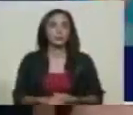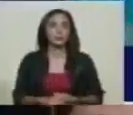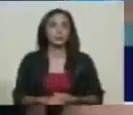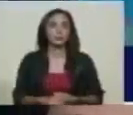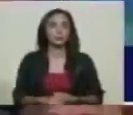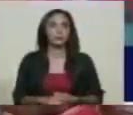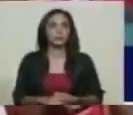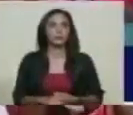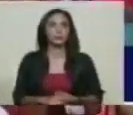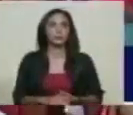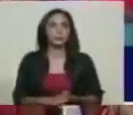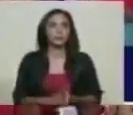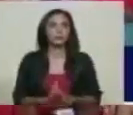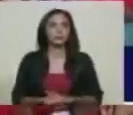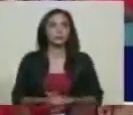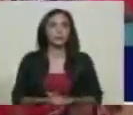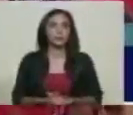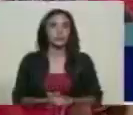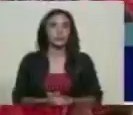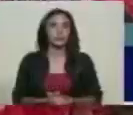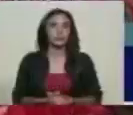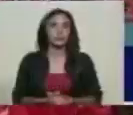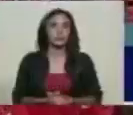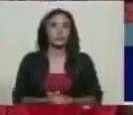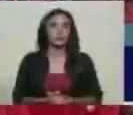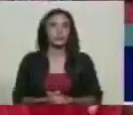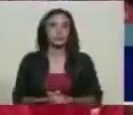Compañero Oliver Guzmán,